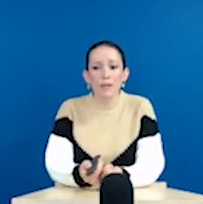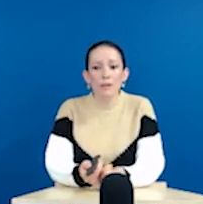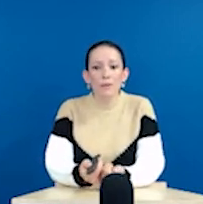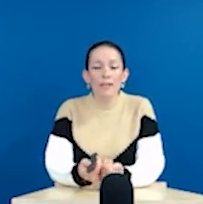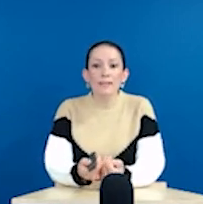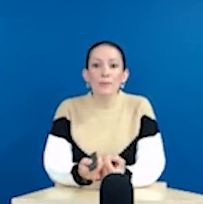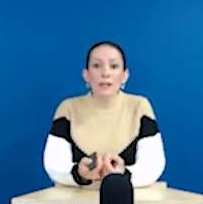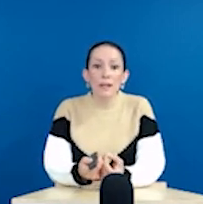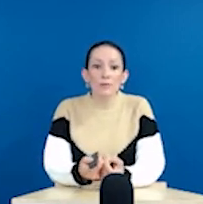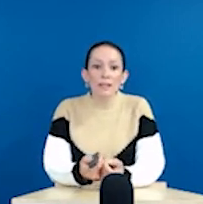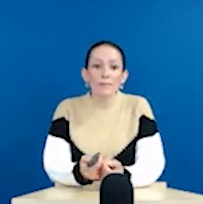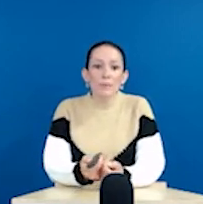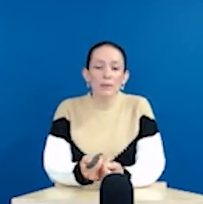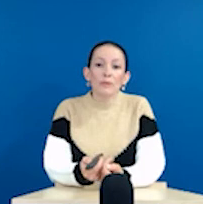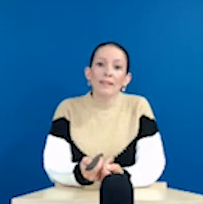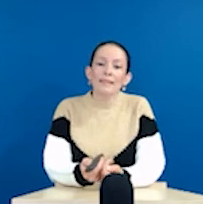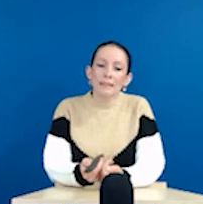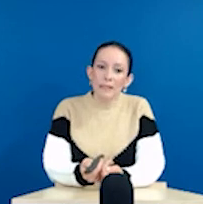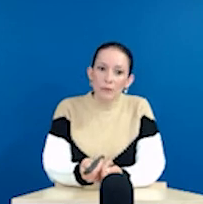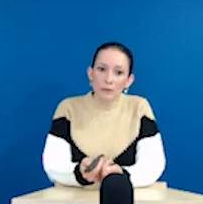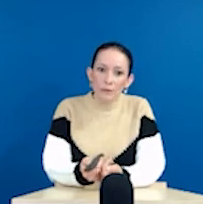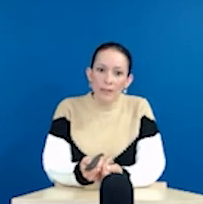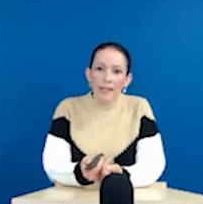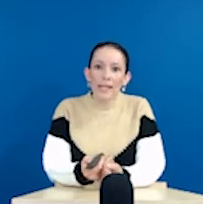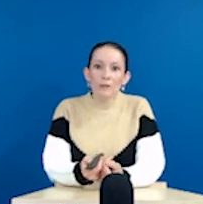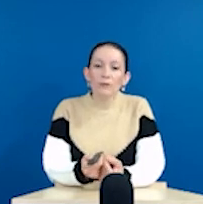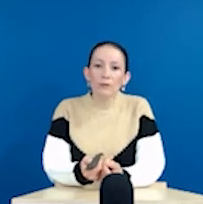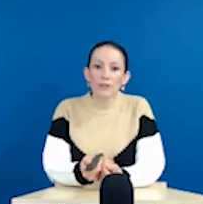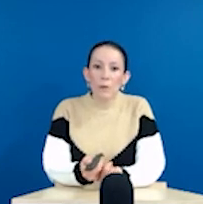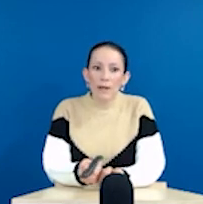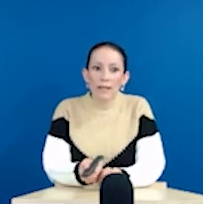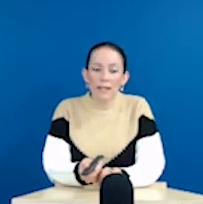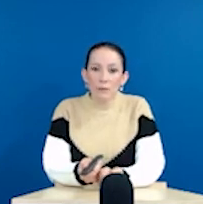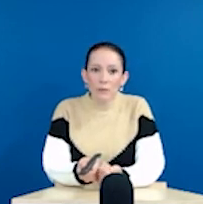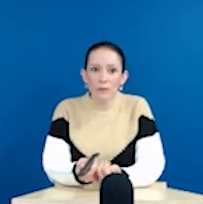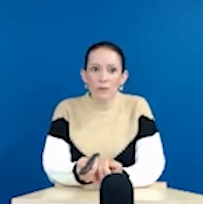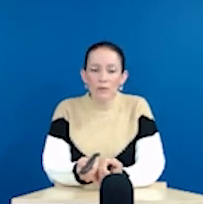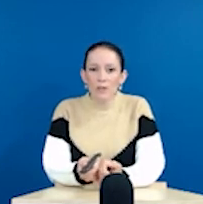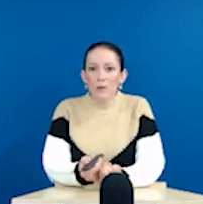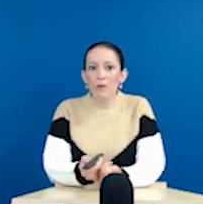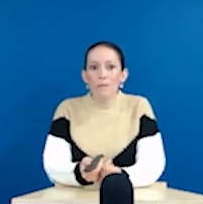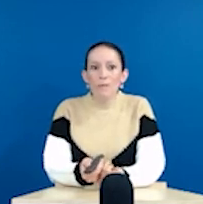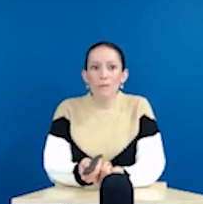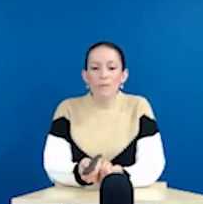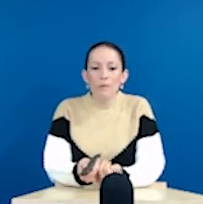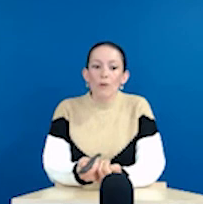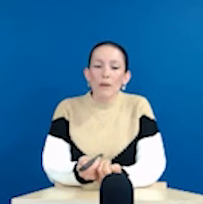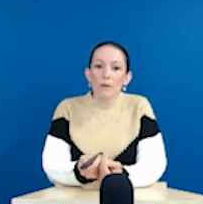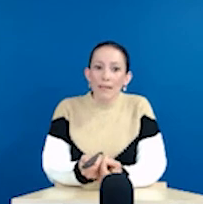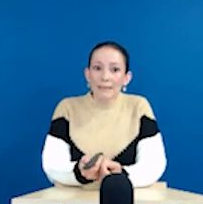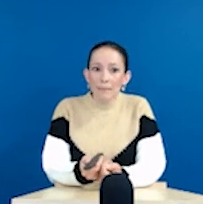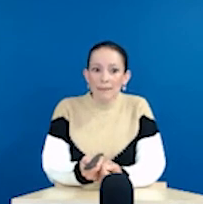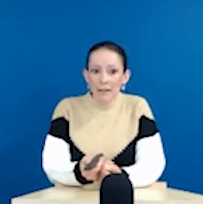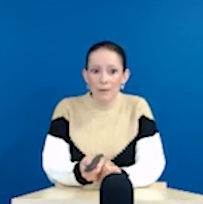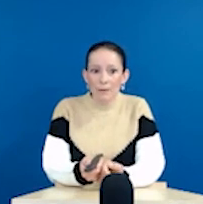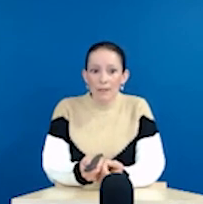por su médico, sino que queremos que ese momento sea distinto, que ellos nos recuerden a nosotros como lo